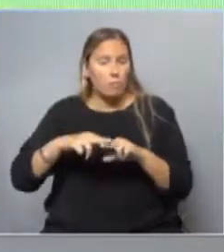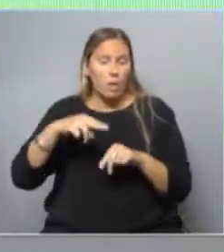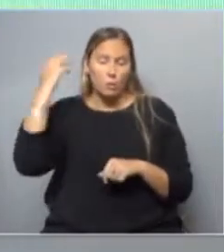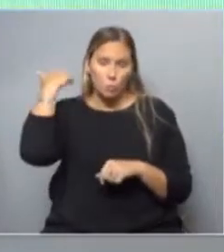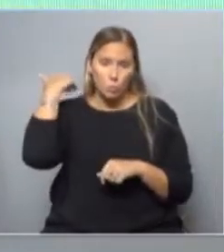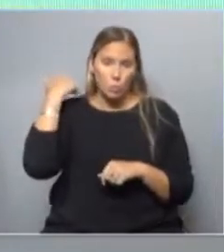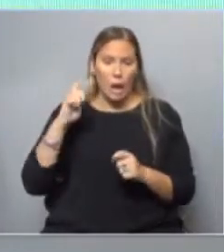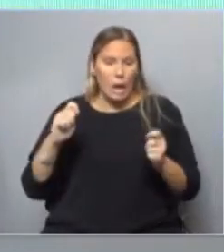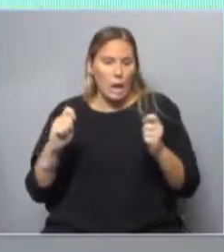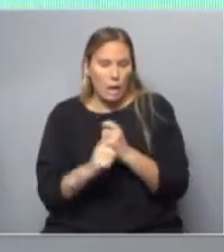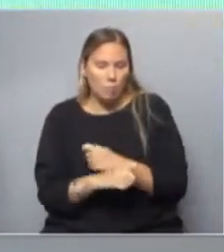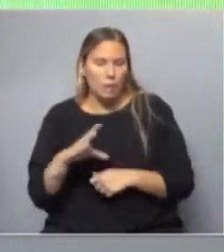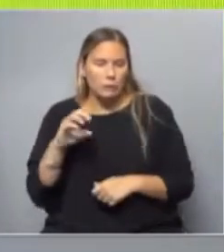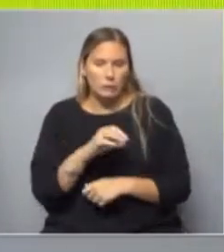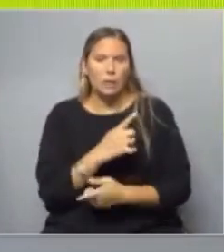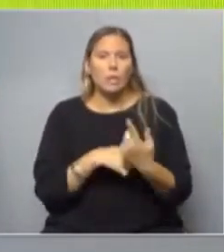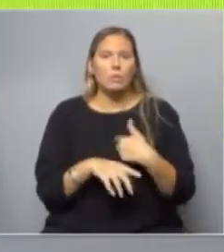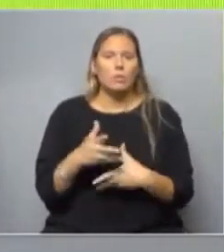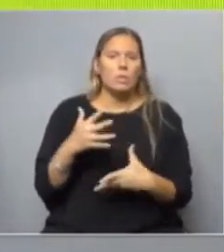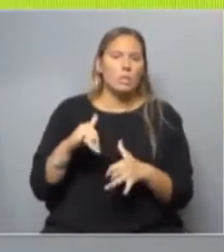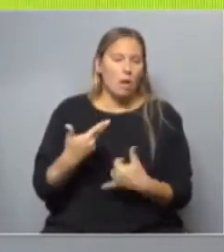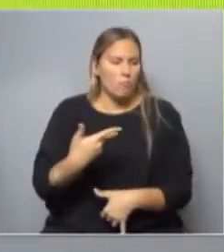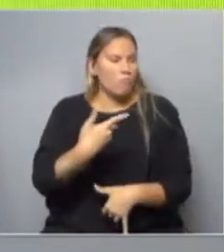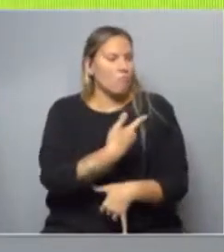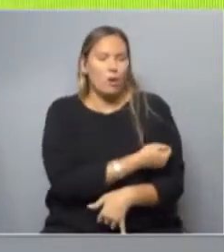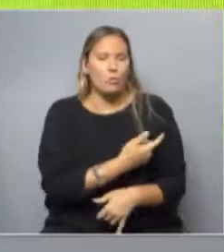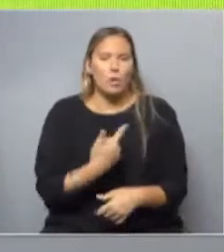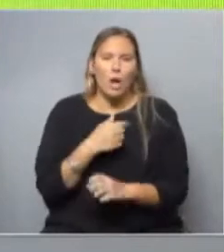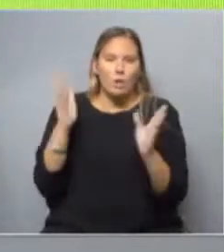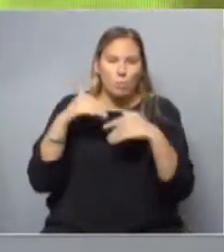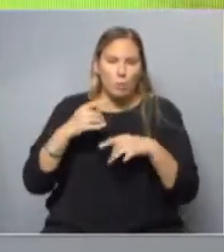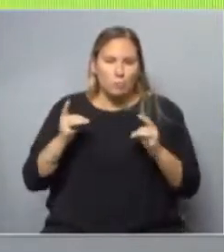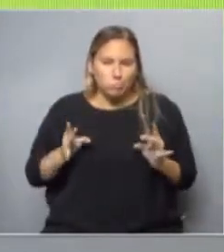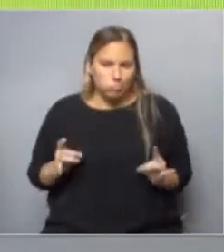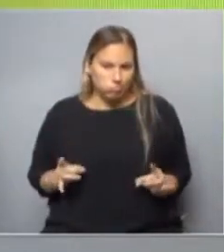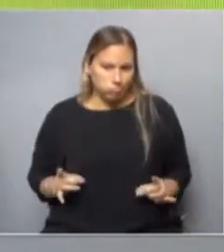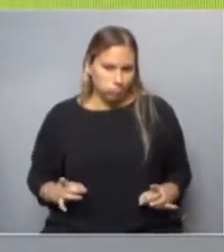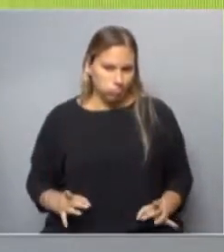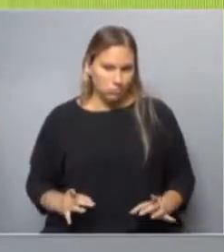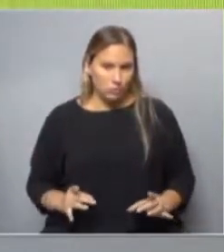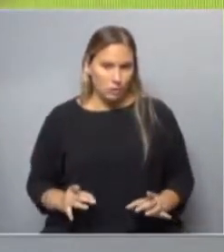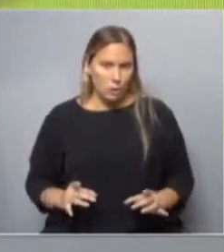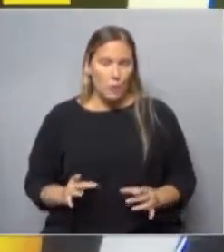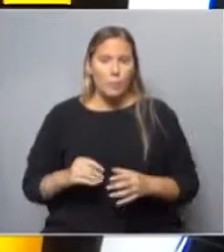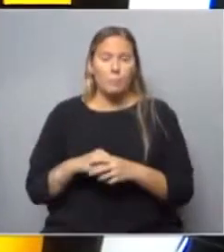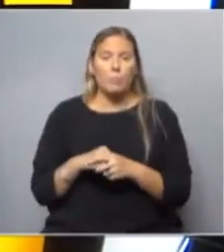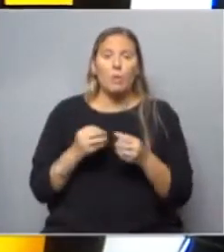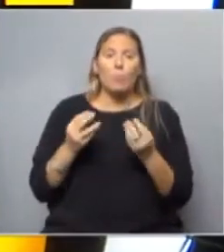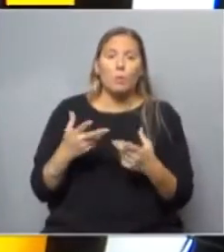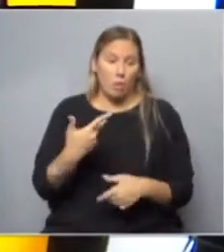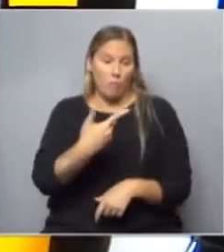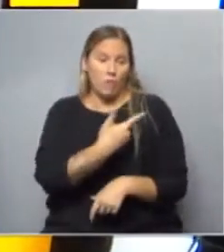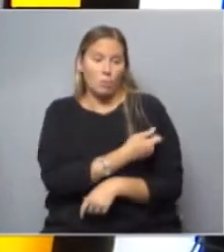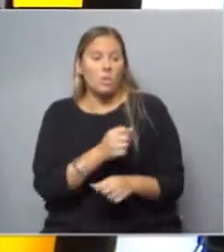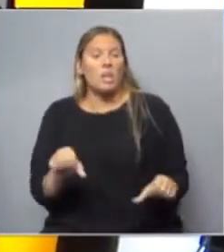ha cambiado y como que ya tiene aspectos que la vacuna no logra combatir, ¿no? Porque lo que hace la